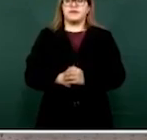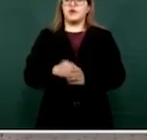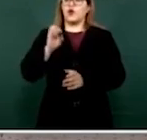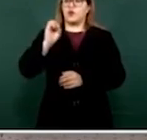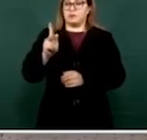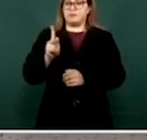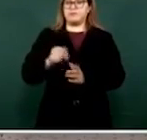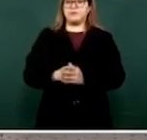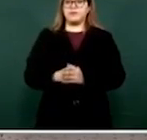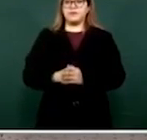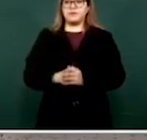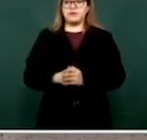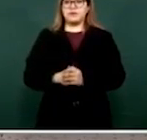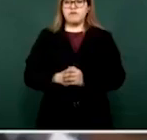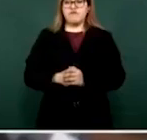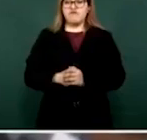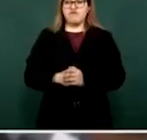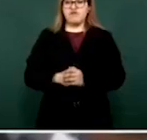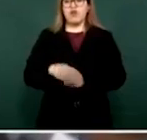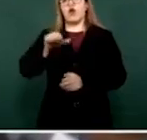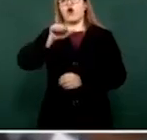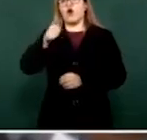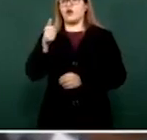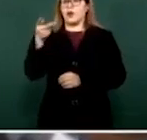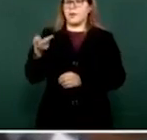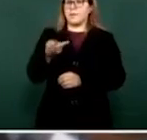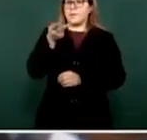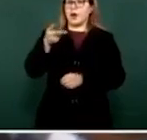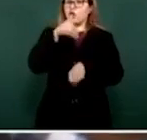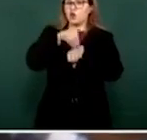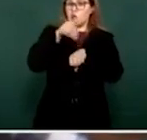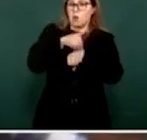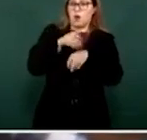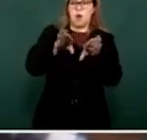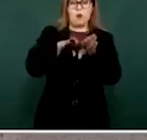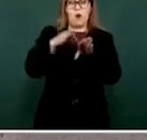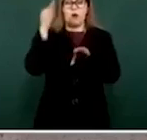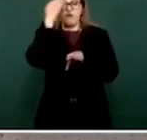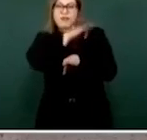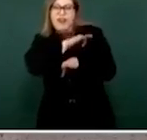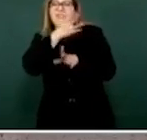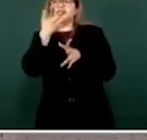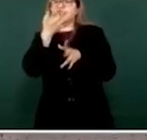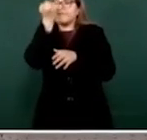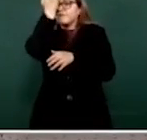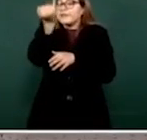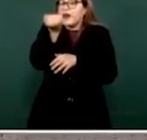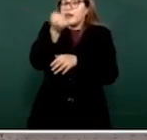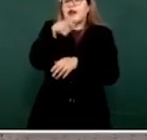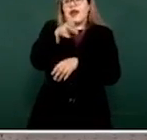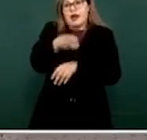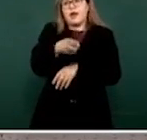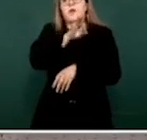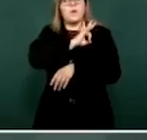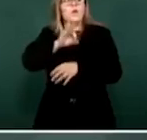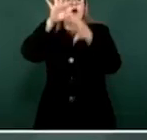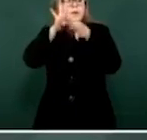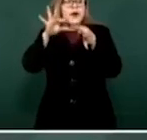sobre la otra pregunta, si las cifras no están maquilladas, eso sí les puedo decir que